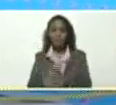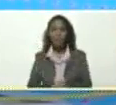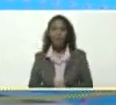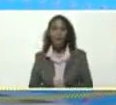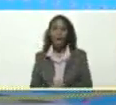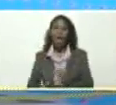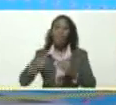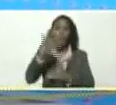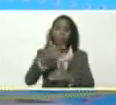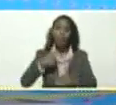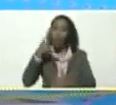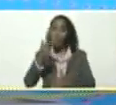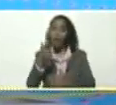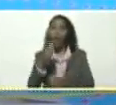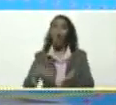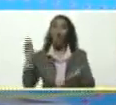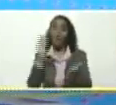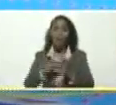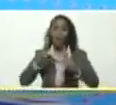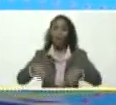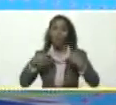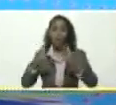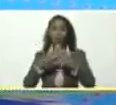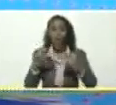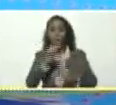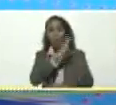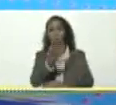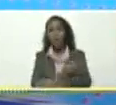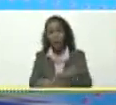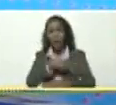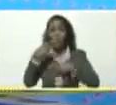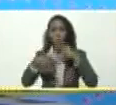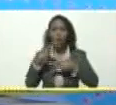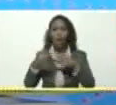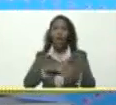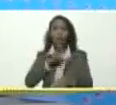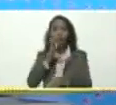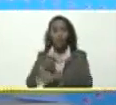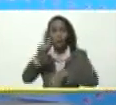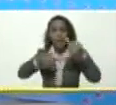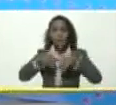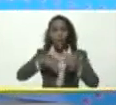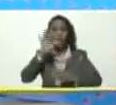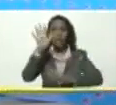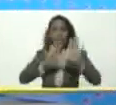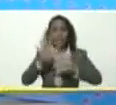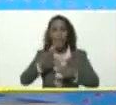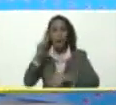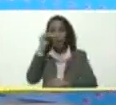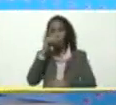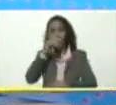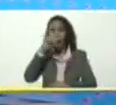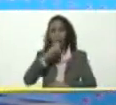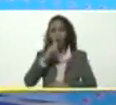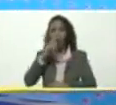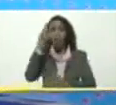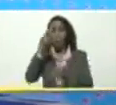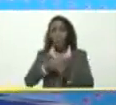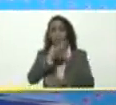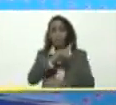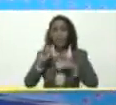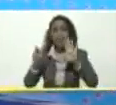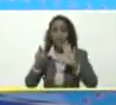les dije, vamos a renovar todos los poderes políticos del país. Y fuimos a la elección del 15 de octubre del año